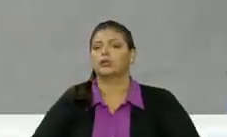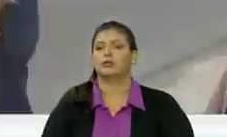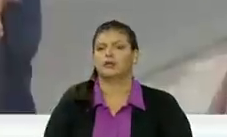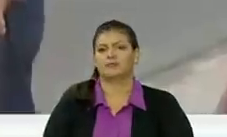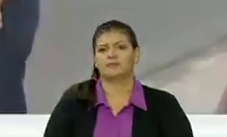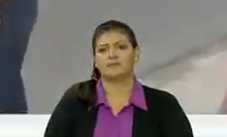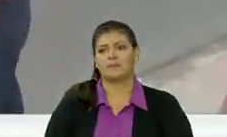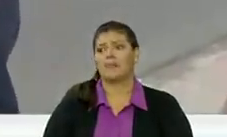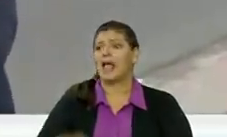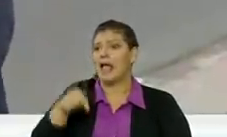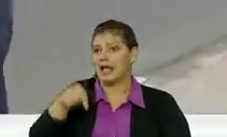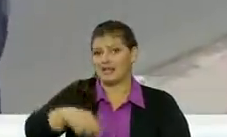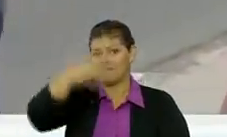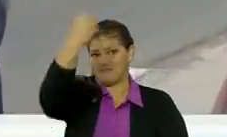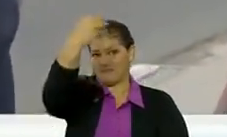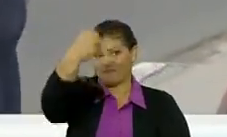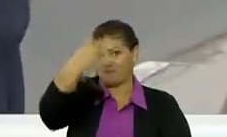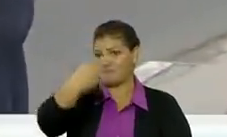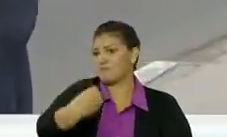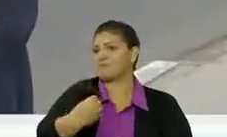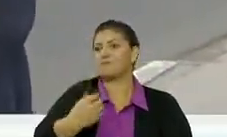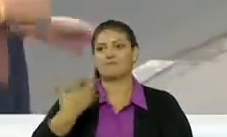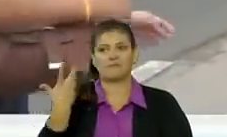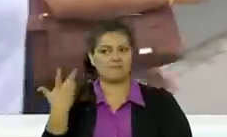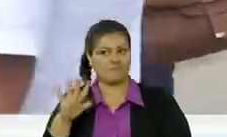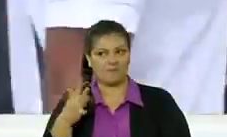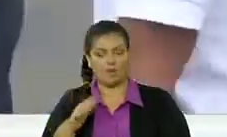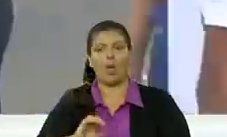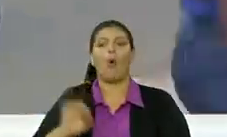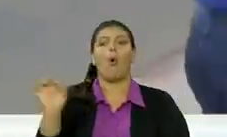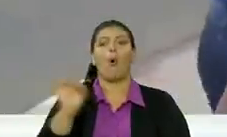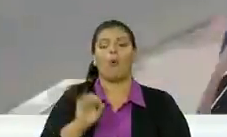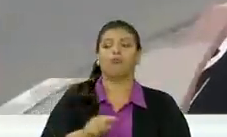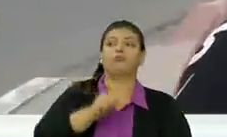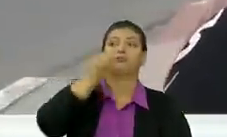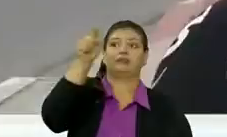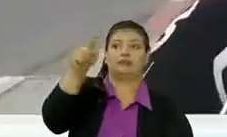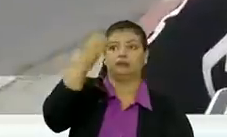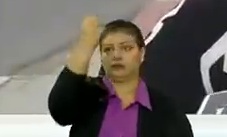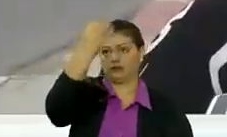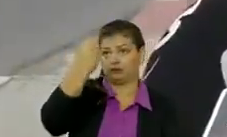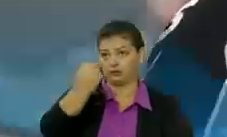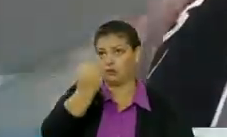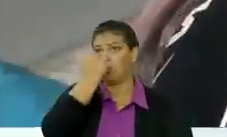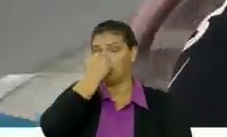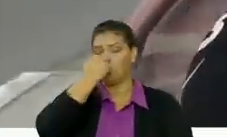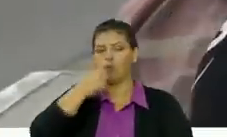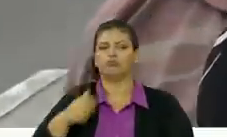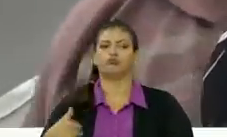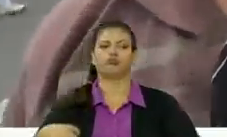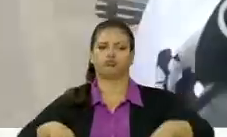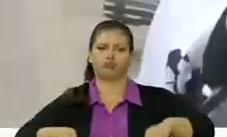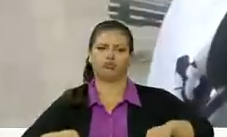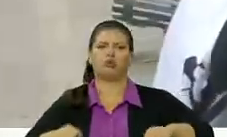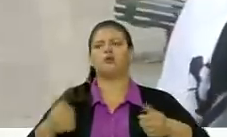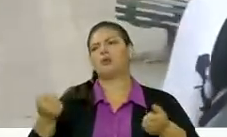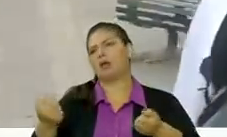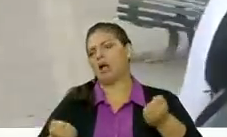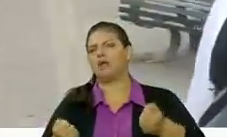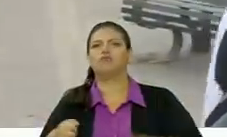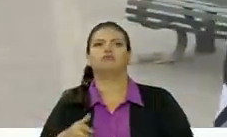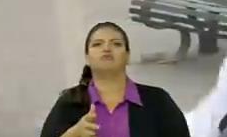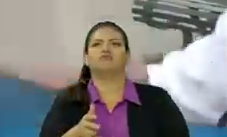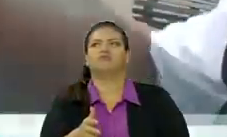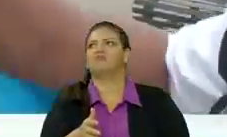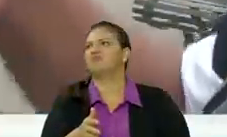el frente, si está en peligro. Los semáforos muchas veces no se respetan. La falta de precaución del conductor. Qué